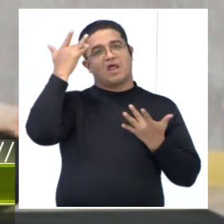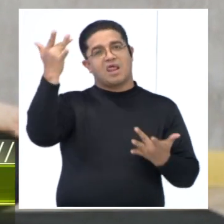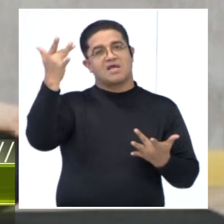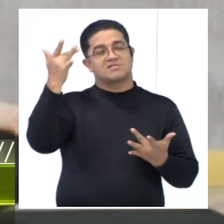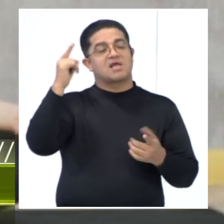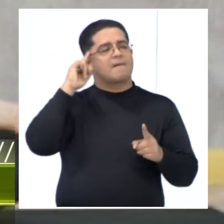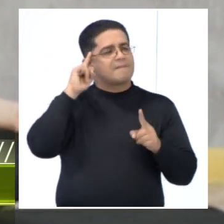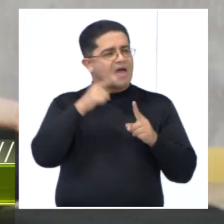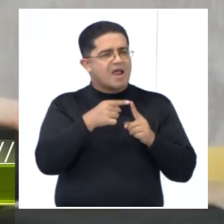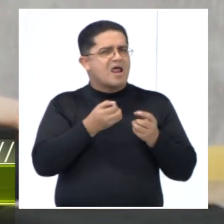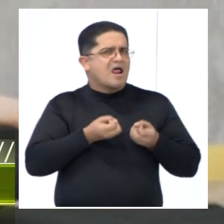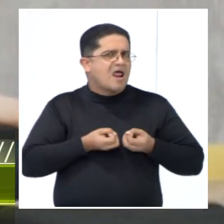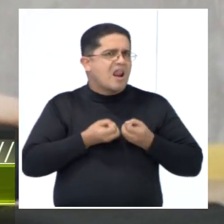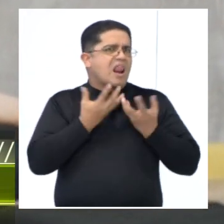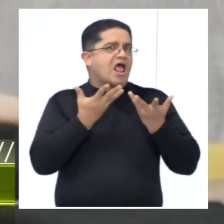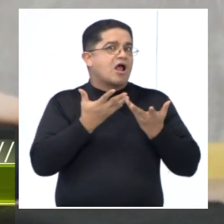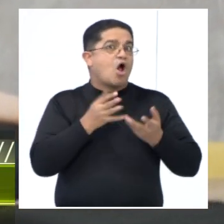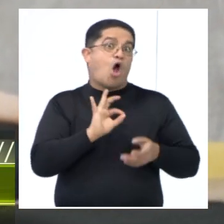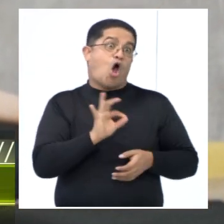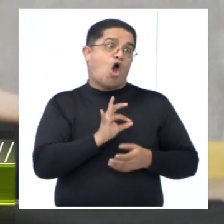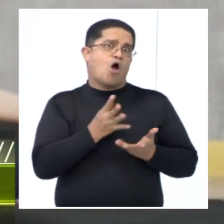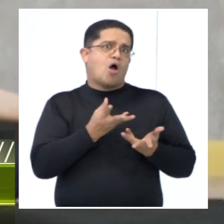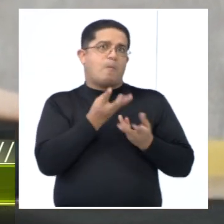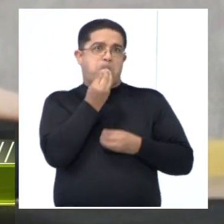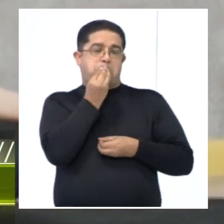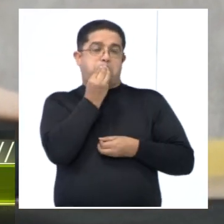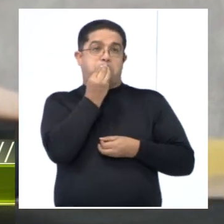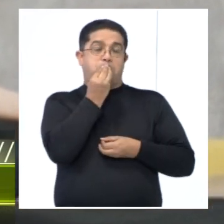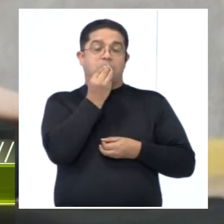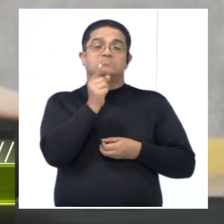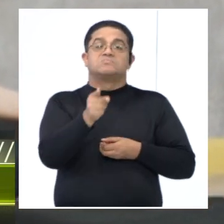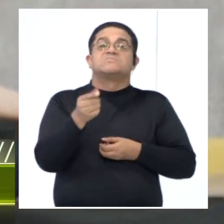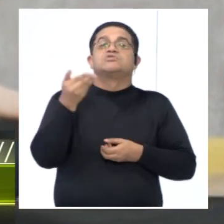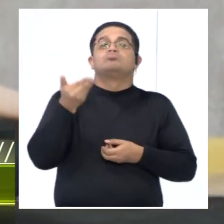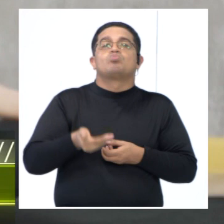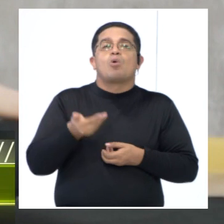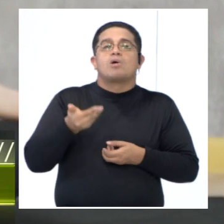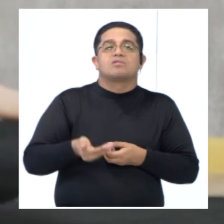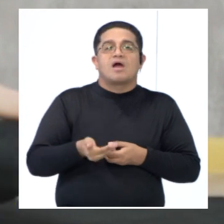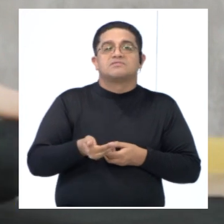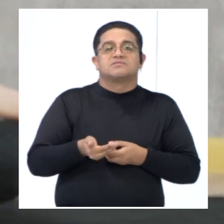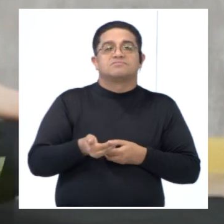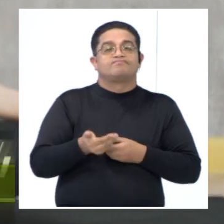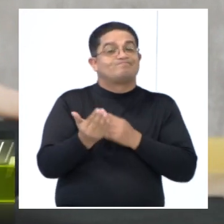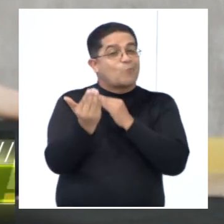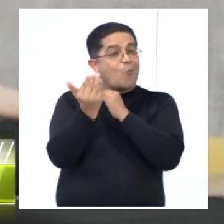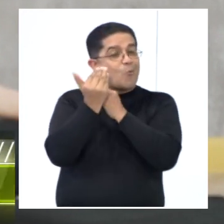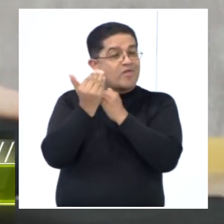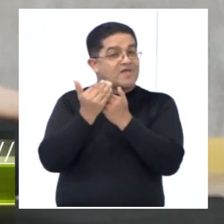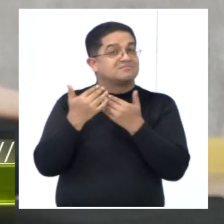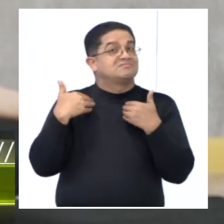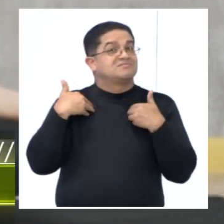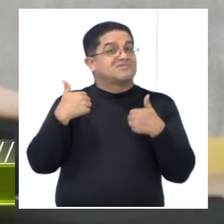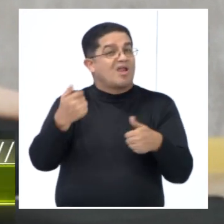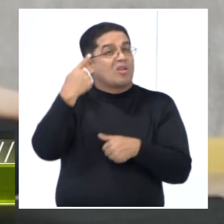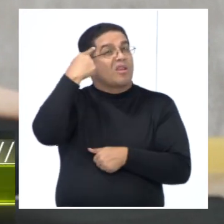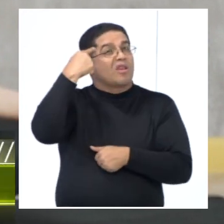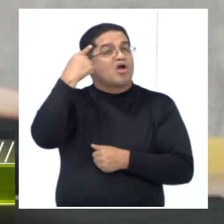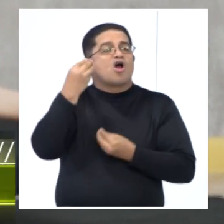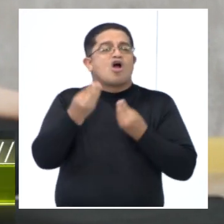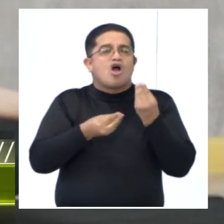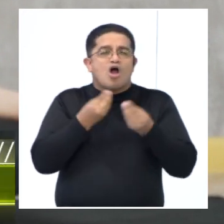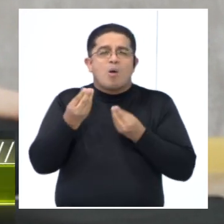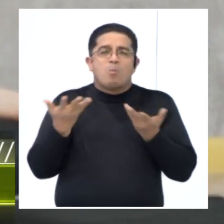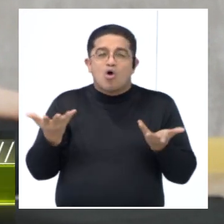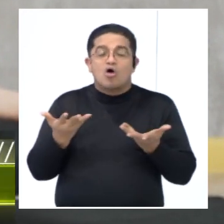y regular las emociones de manera adecuada. Es importante cuidar y mantener la salud mental mediante prácticas